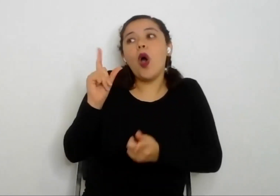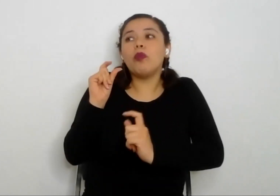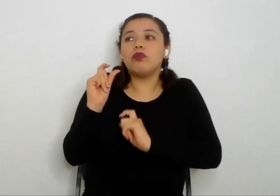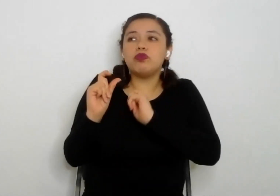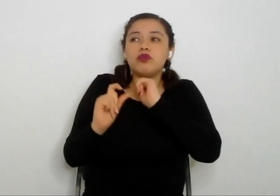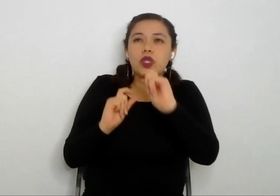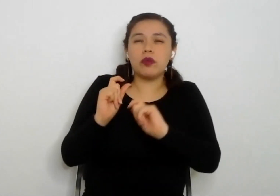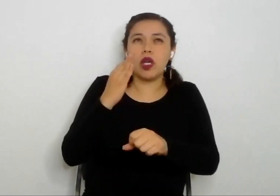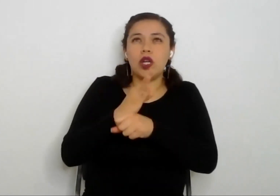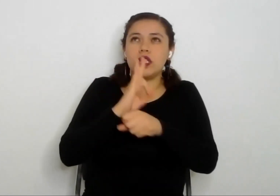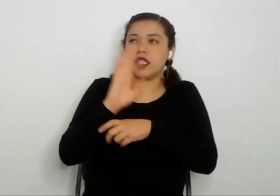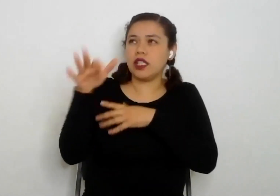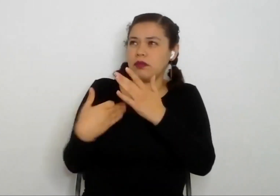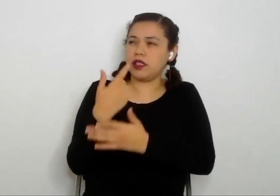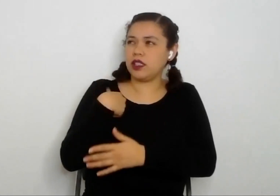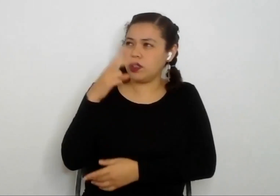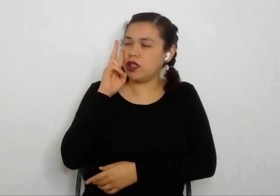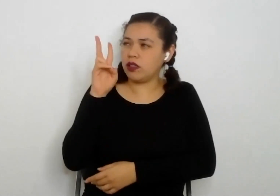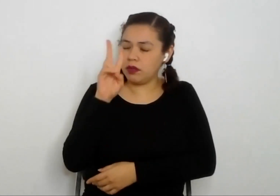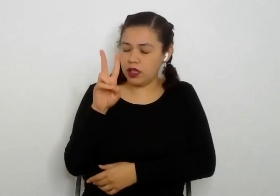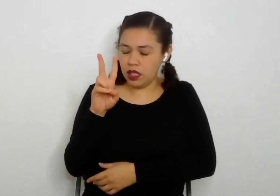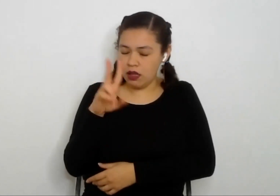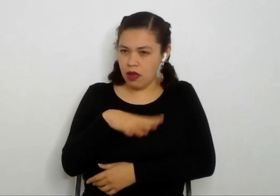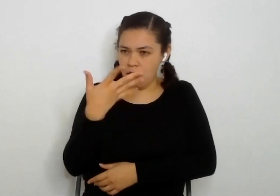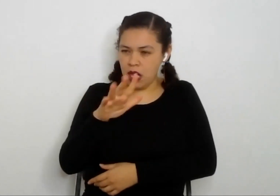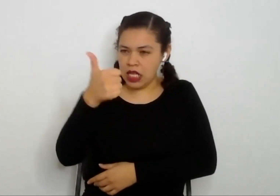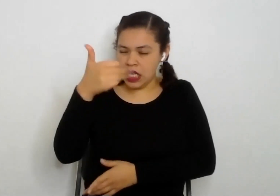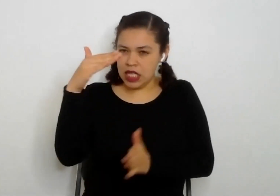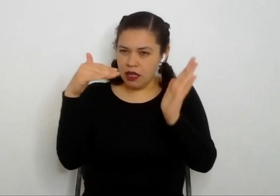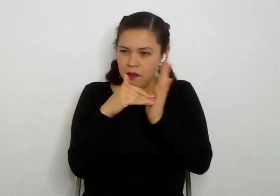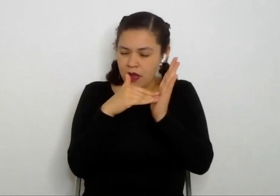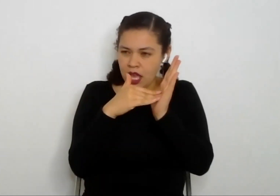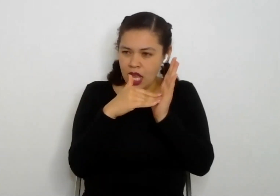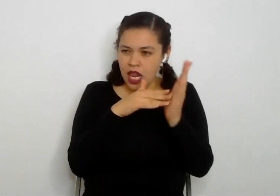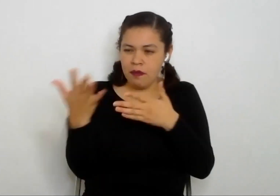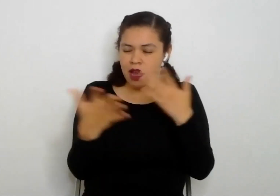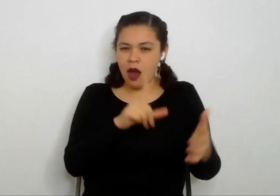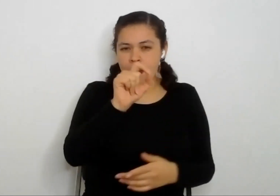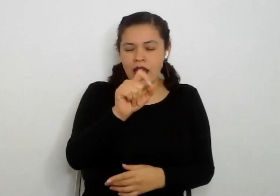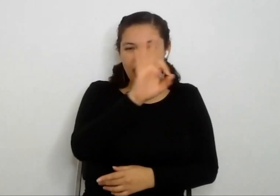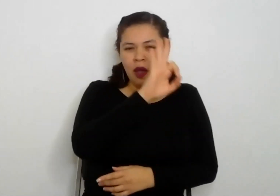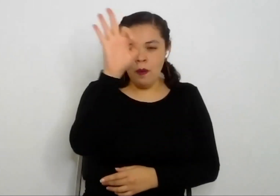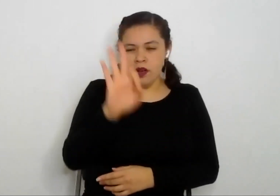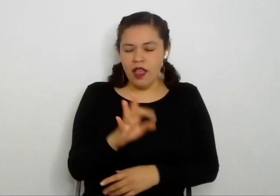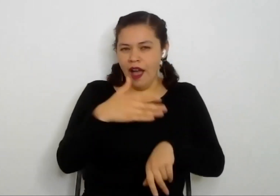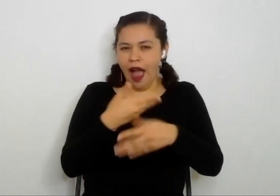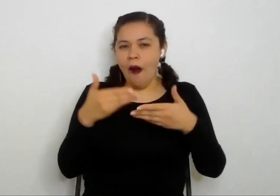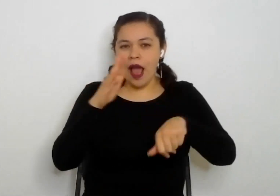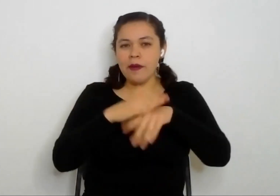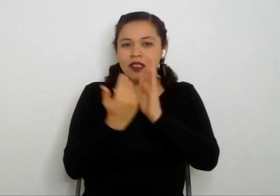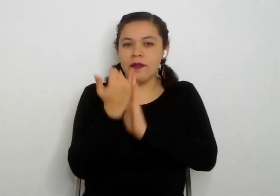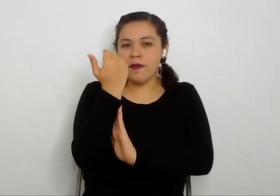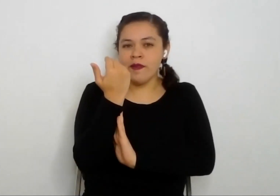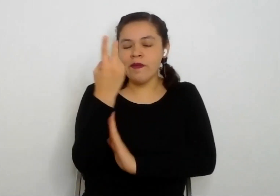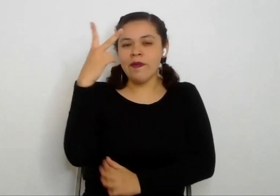¿qué debe ser? Ahorita en la mañana lo veía, debe de estar ya como en 6,000 y cacho pesos, con el 20% que le pusieron ahora, ¿no? A partir